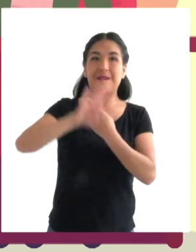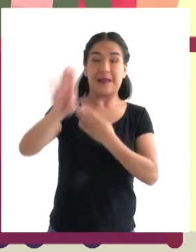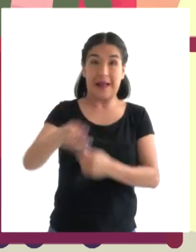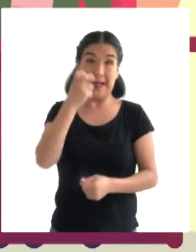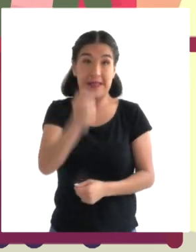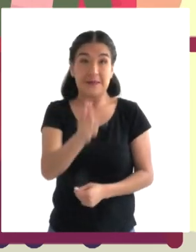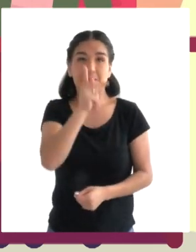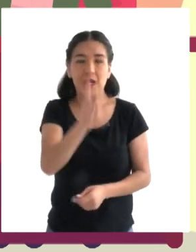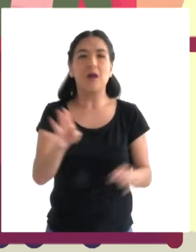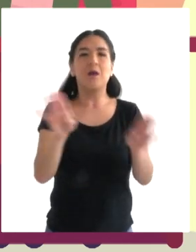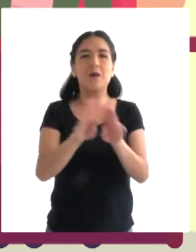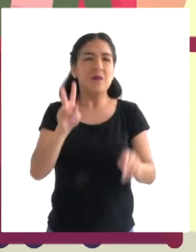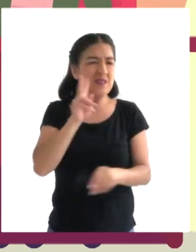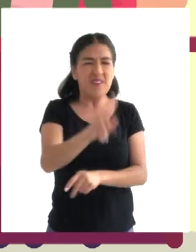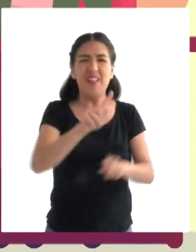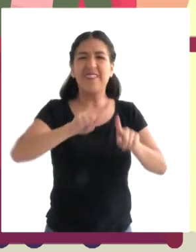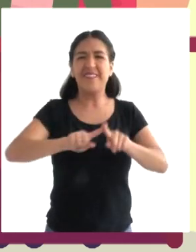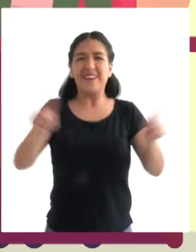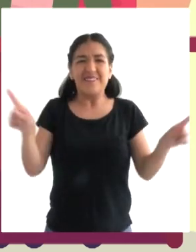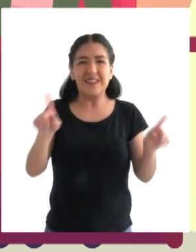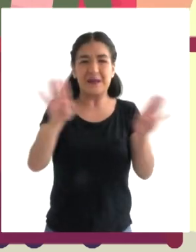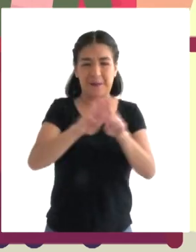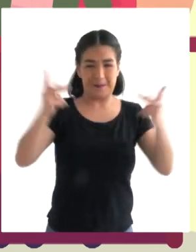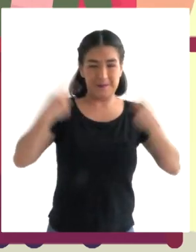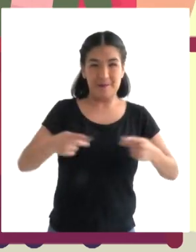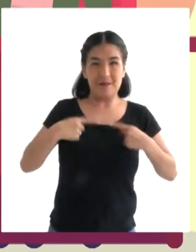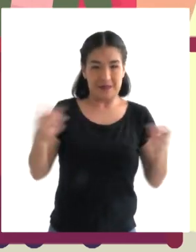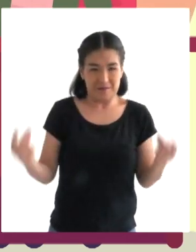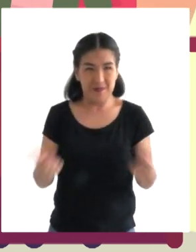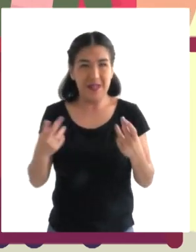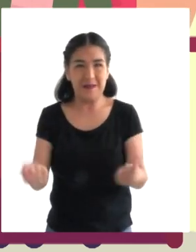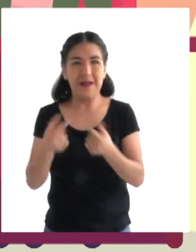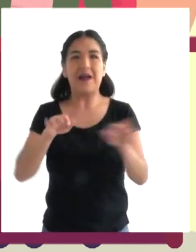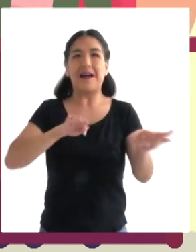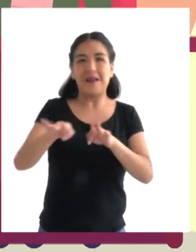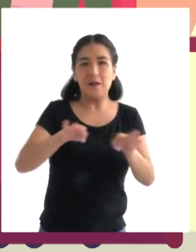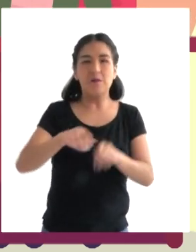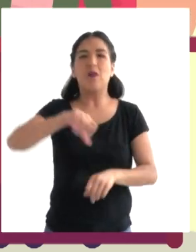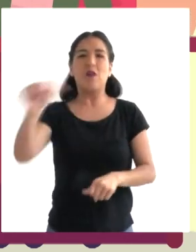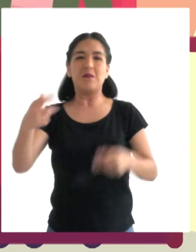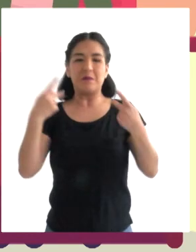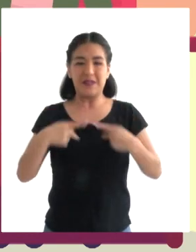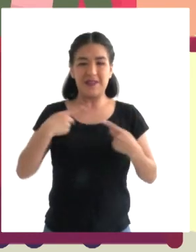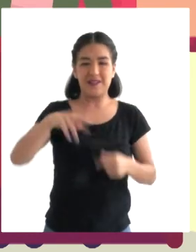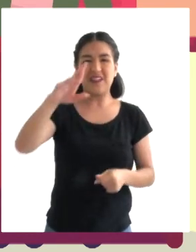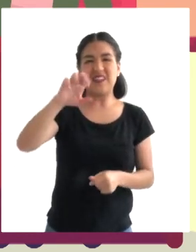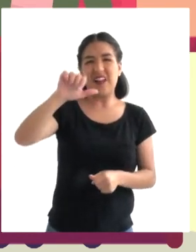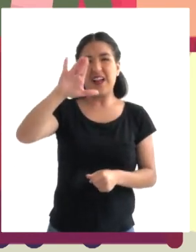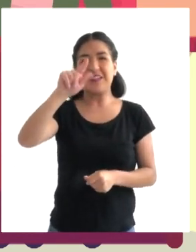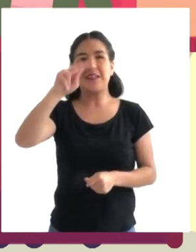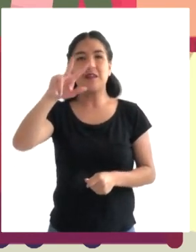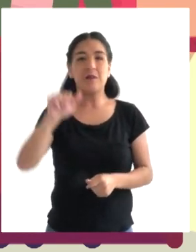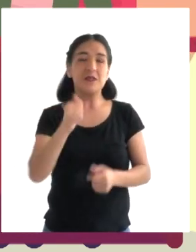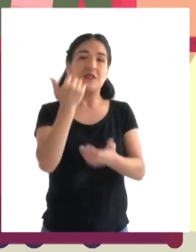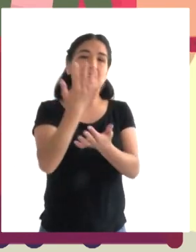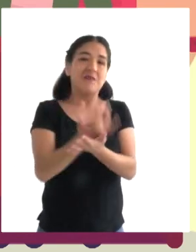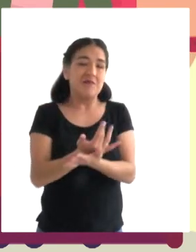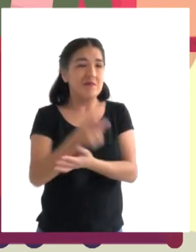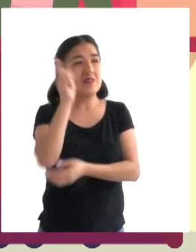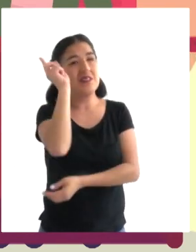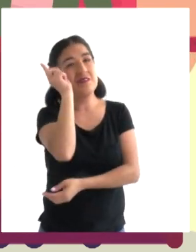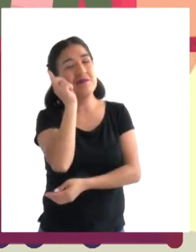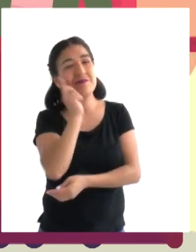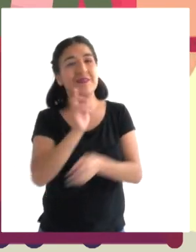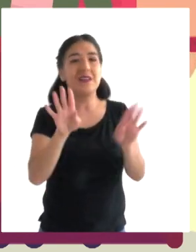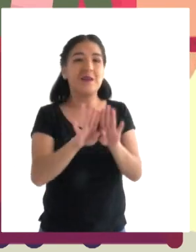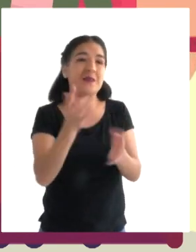palabra también marca una gran diferencia entre las personas proactivas y las reactivas. Mientras que las reactivas esperan a que las cosas